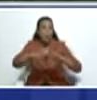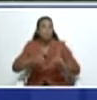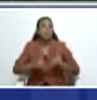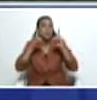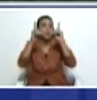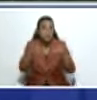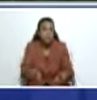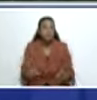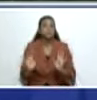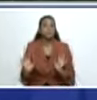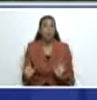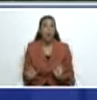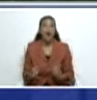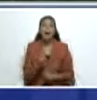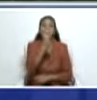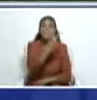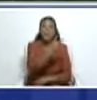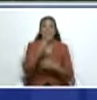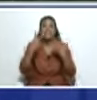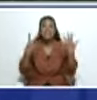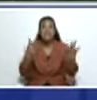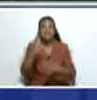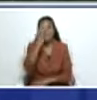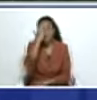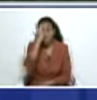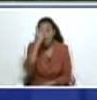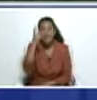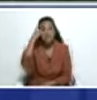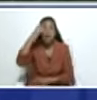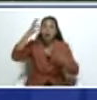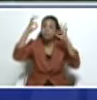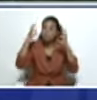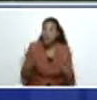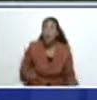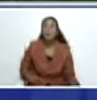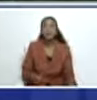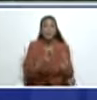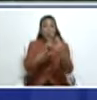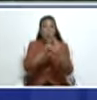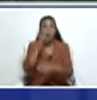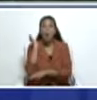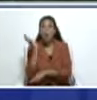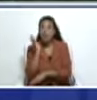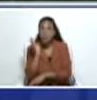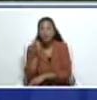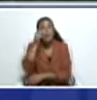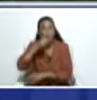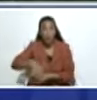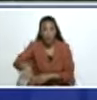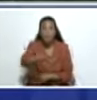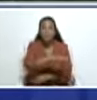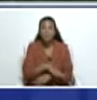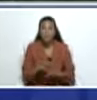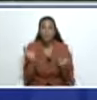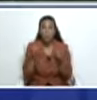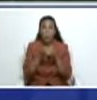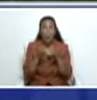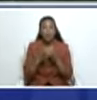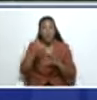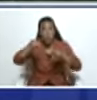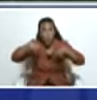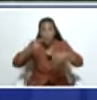decidiremos. Así que 27 de febrero, gran encuentro del Congreso de los Pueblos de la Nueva